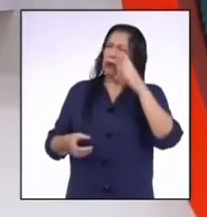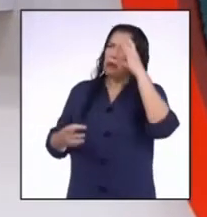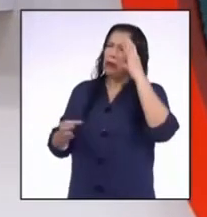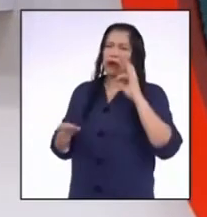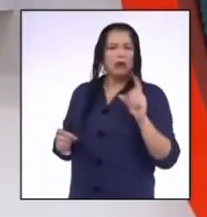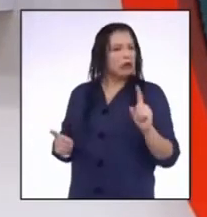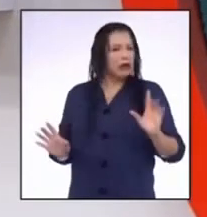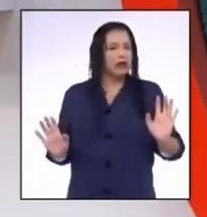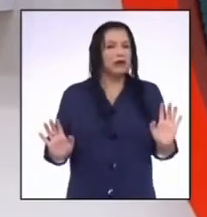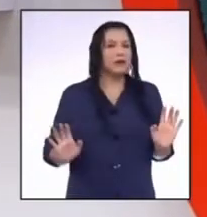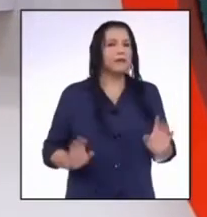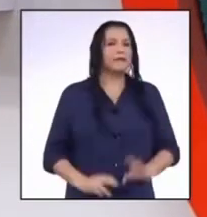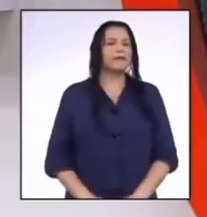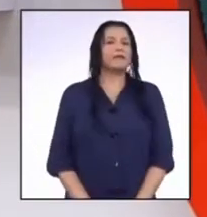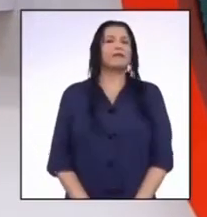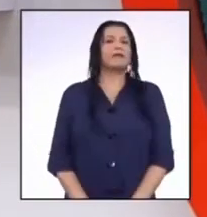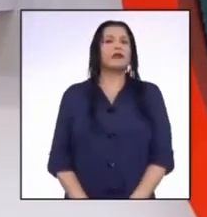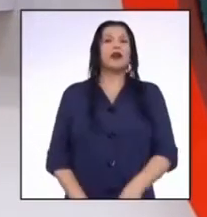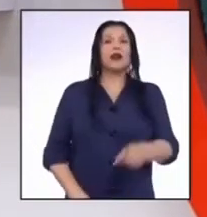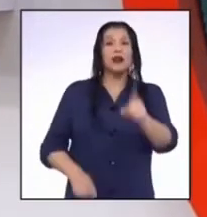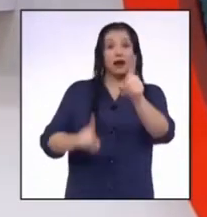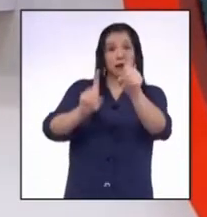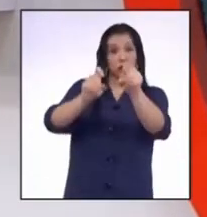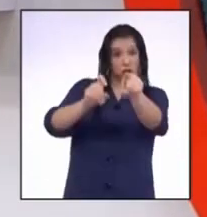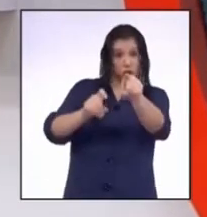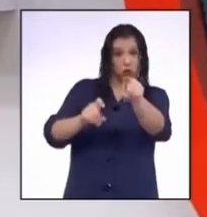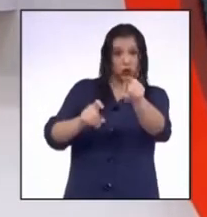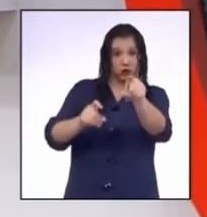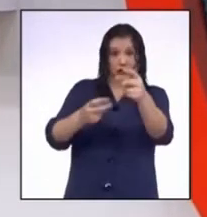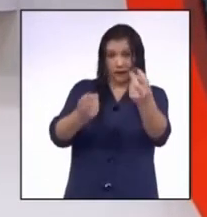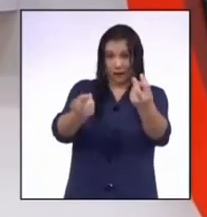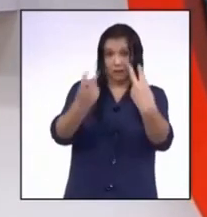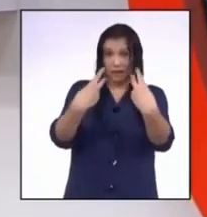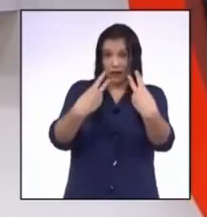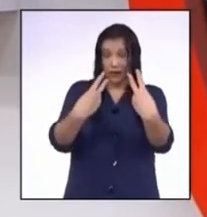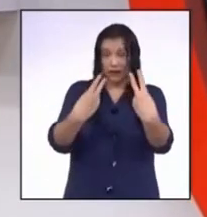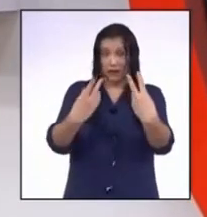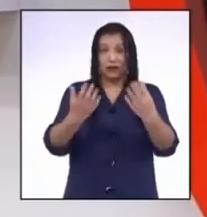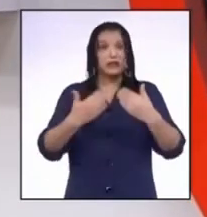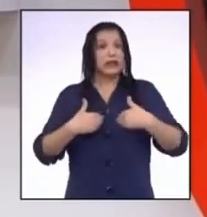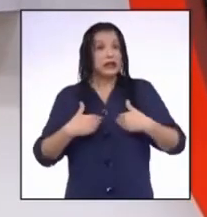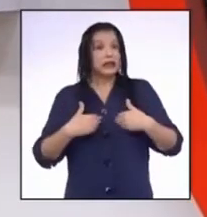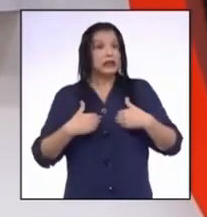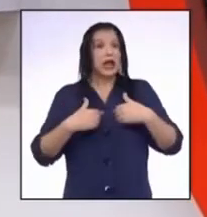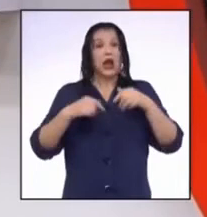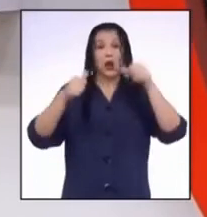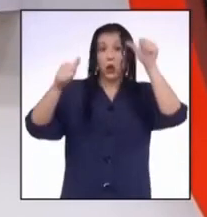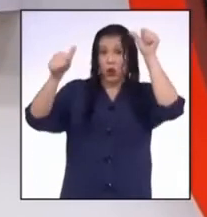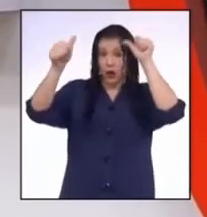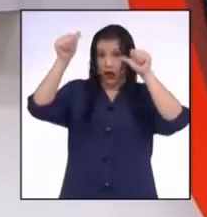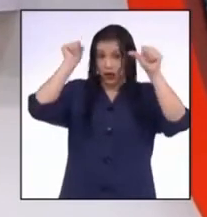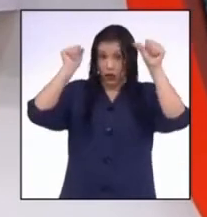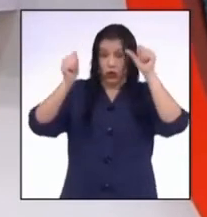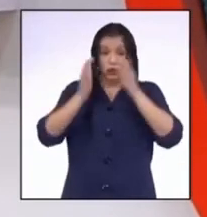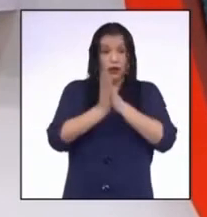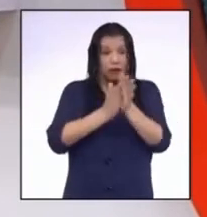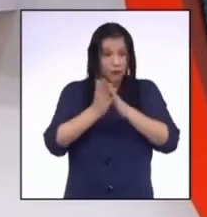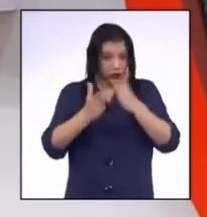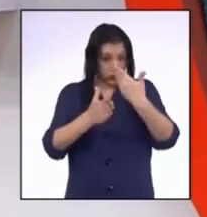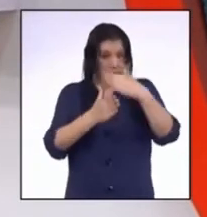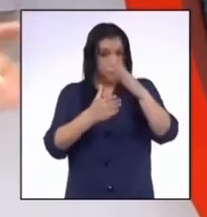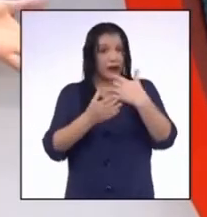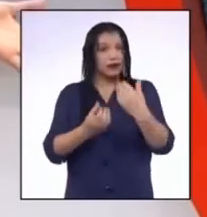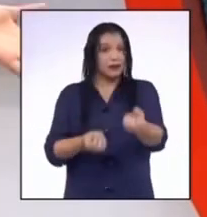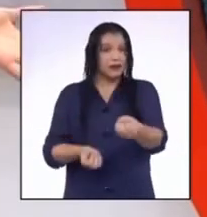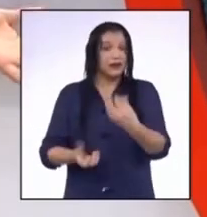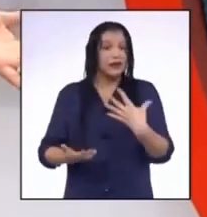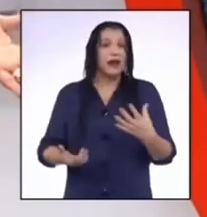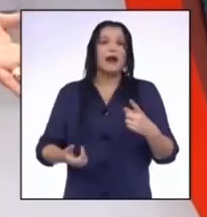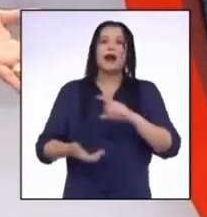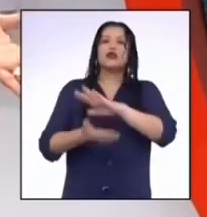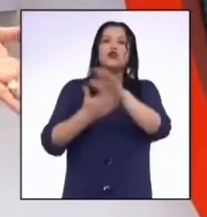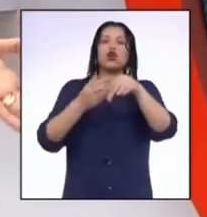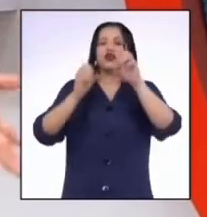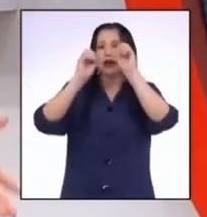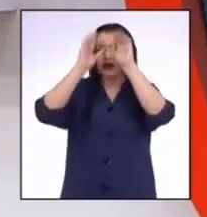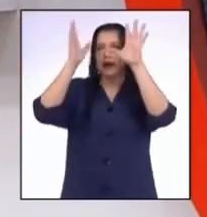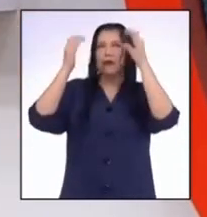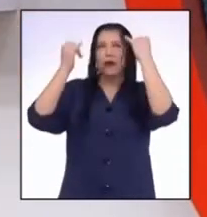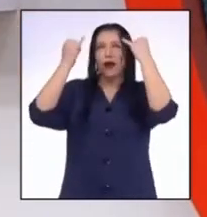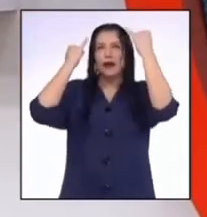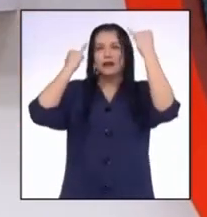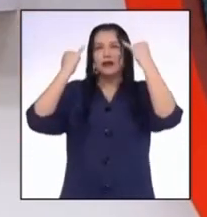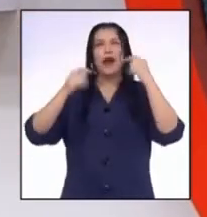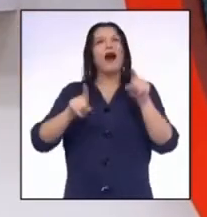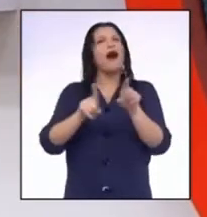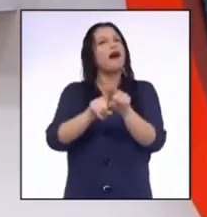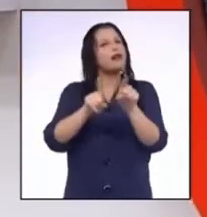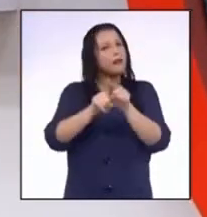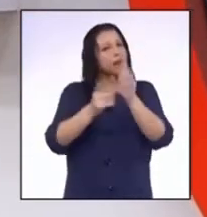no. ¿Y tú, que estás ahí viéndonos? Si tienes una duda, anímate a compartirla, ¿ah? Así todos aclaramos nuestras ideas o